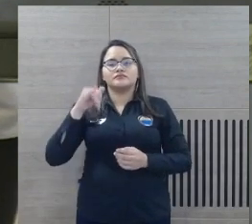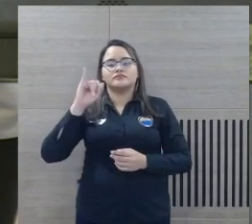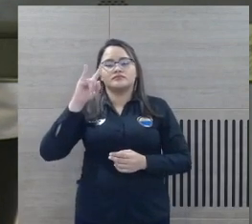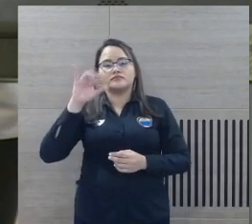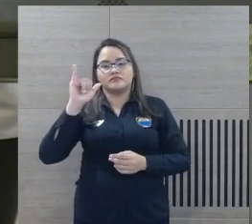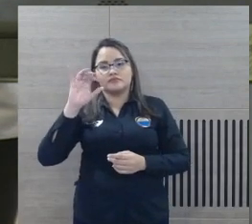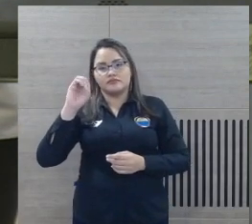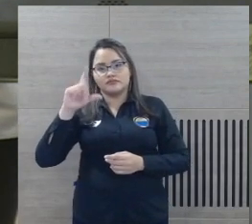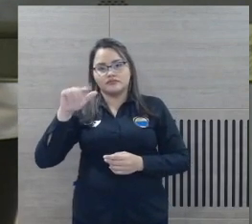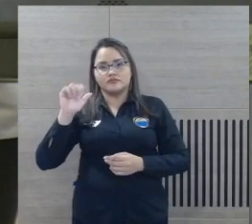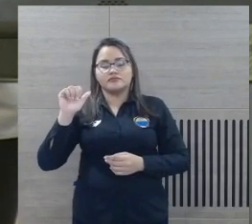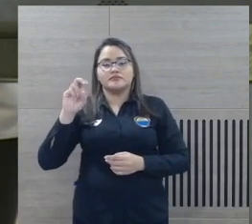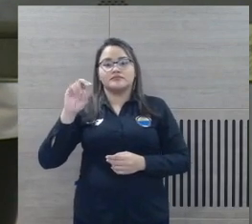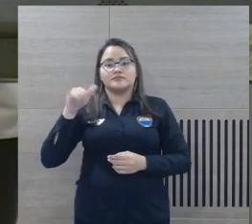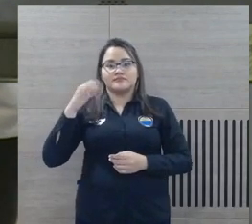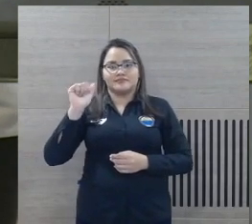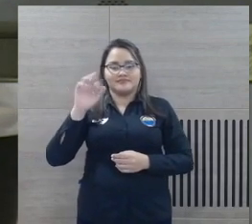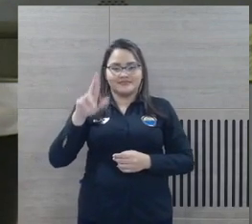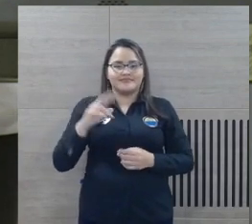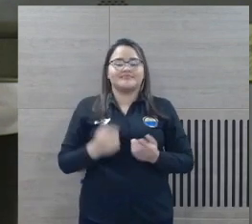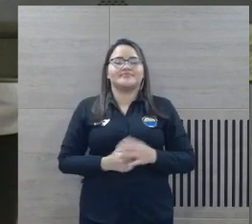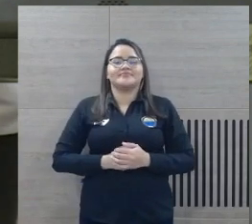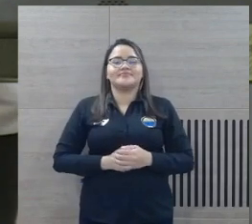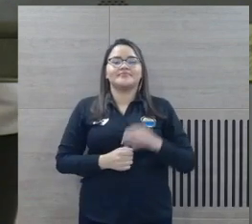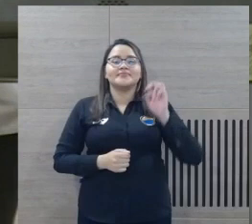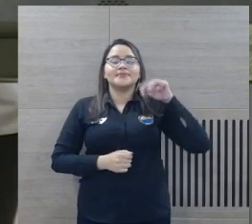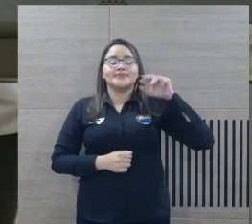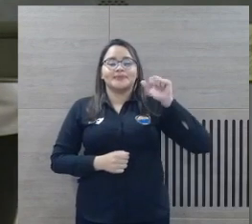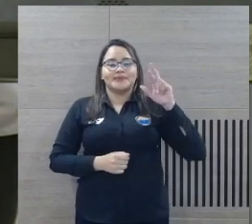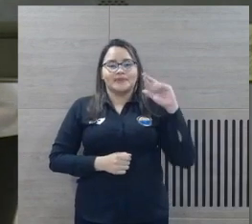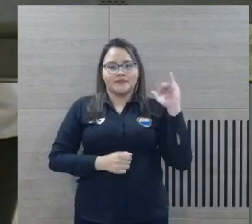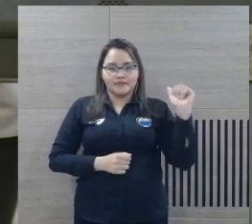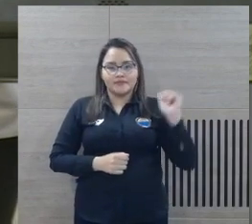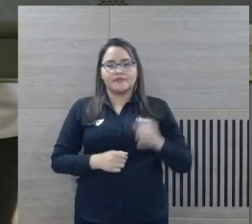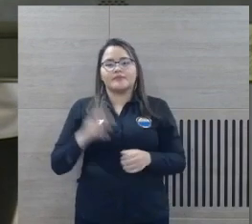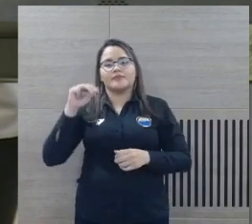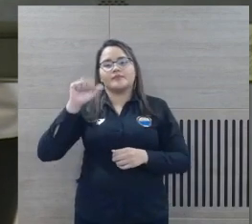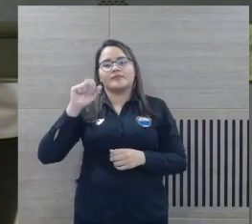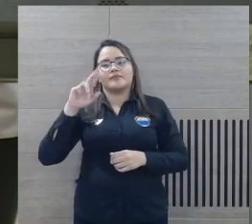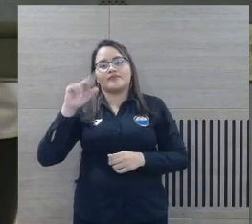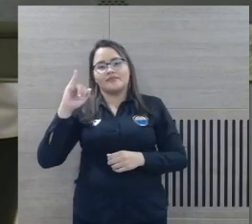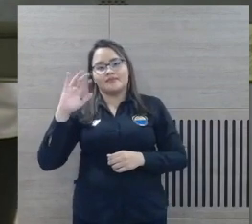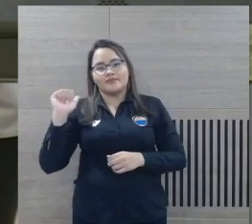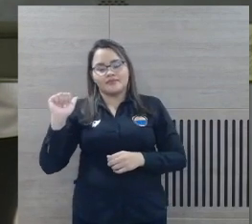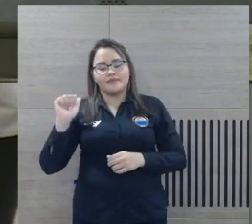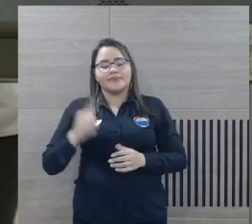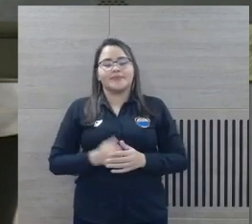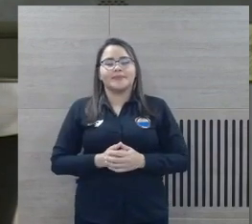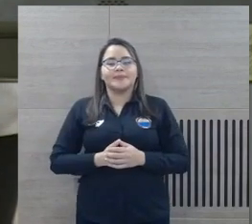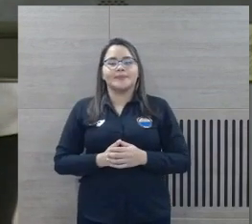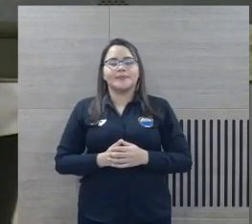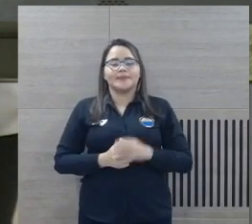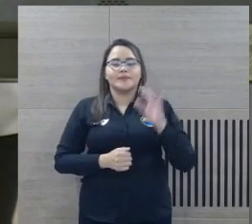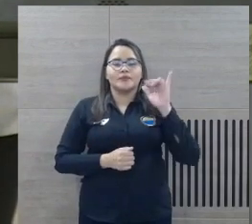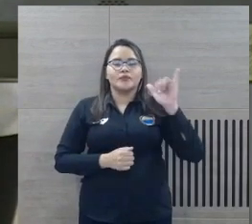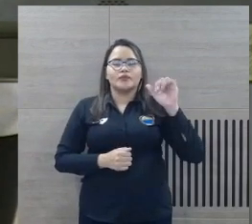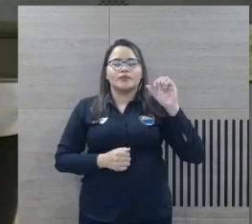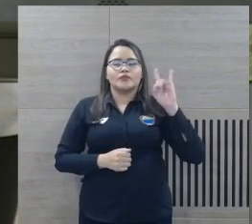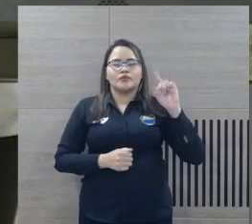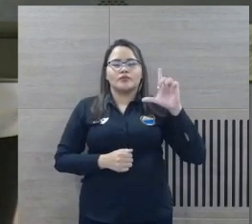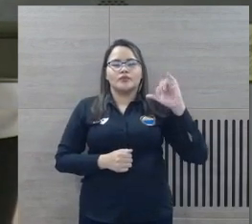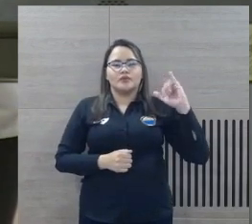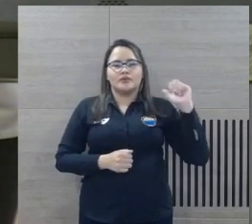Sierra. María José Cogollo Abello. Dunay Vanessa Rada Castillo. María Isabel Maestre Corzo. Michelle